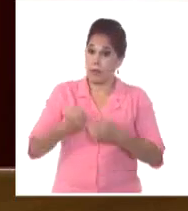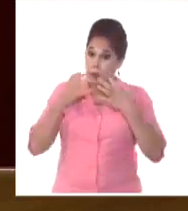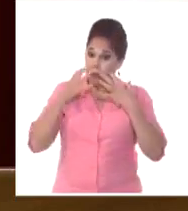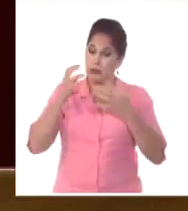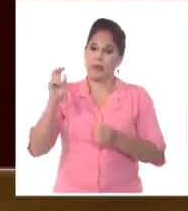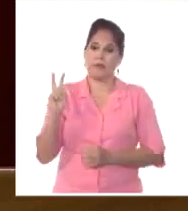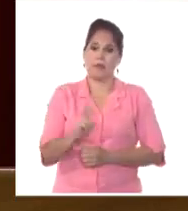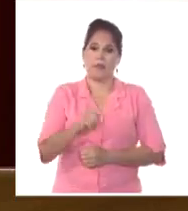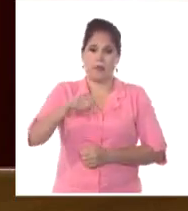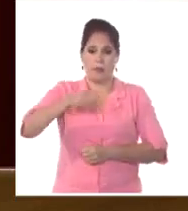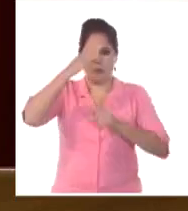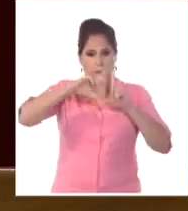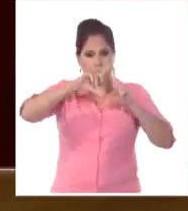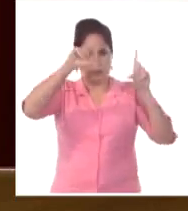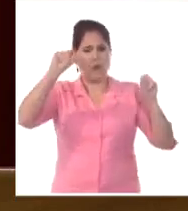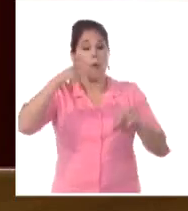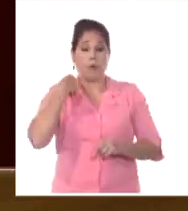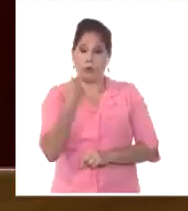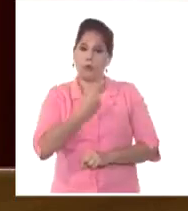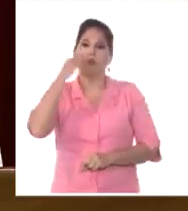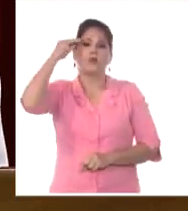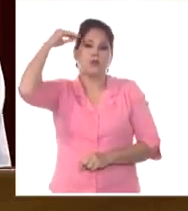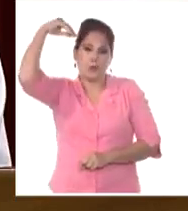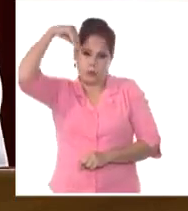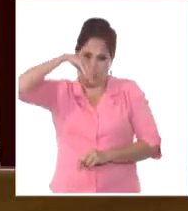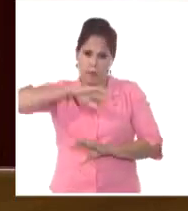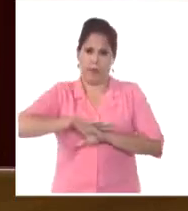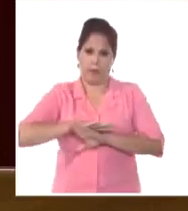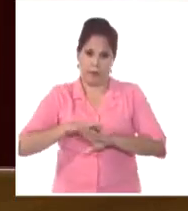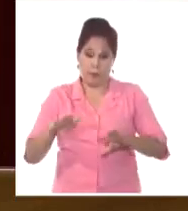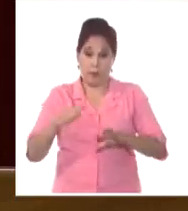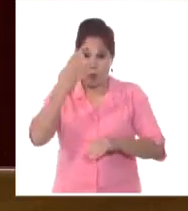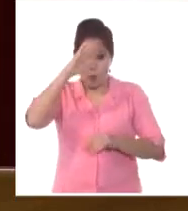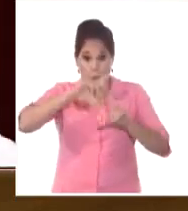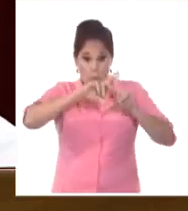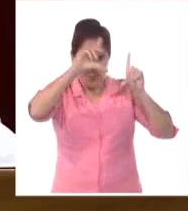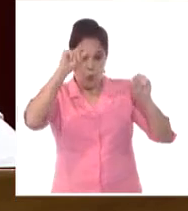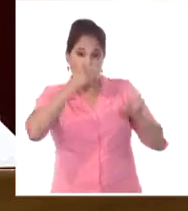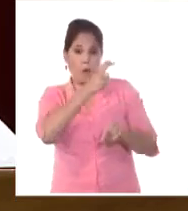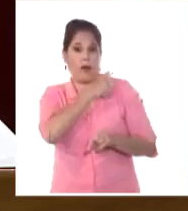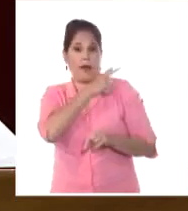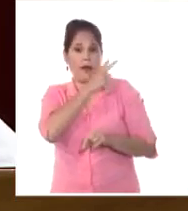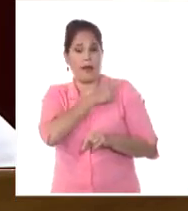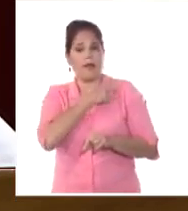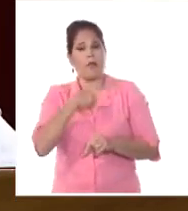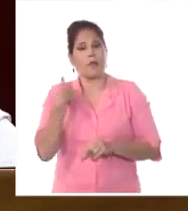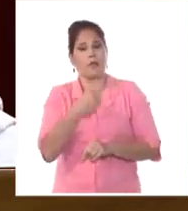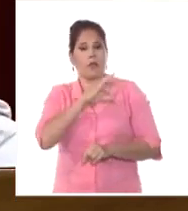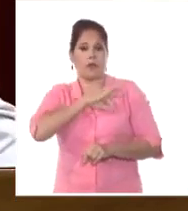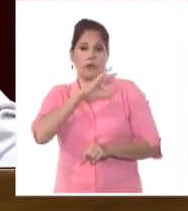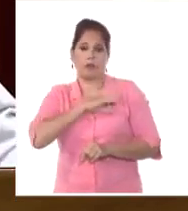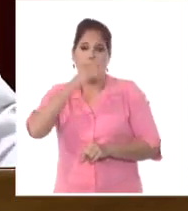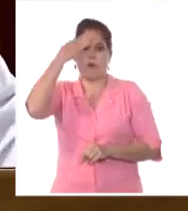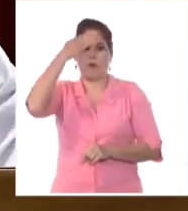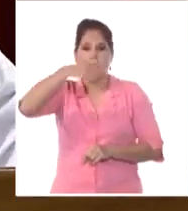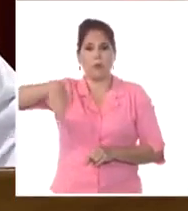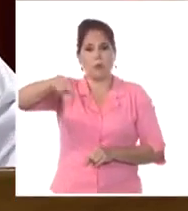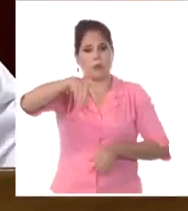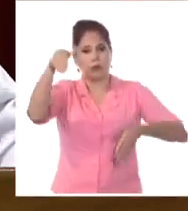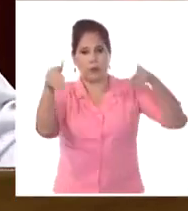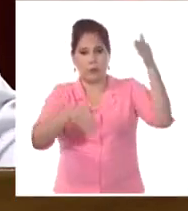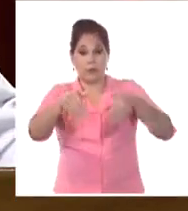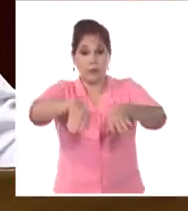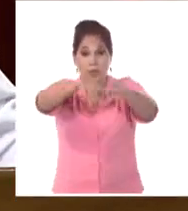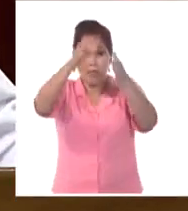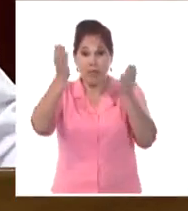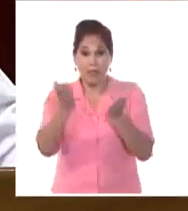visitar Cuba, lo sabemos. El pueblo cubano y sus dirigentes lo agradecen infinitamente. El mundo vive